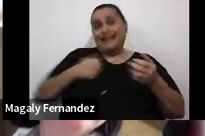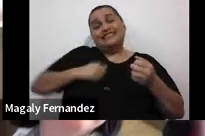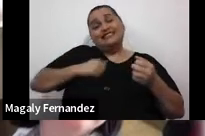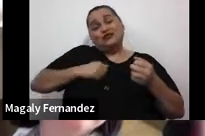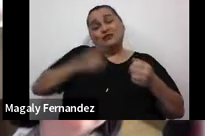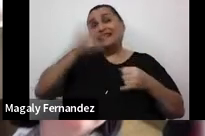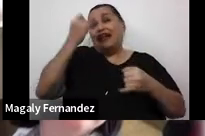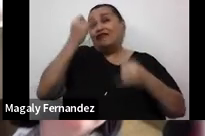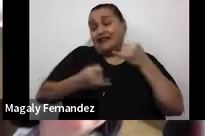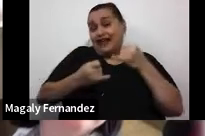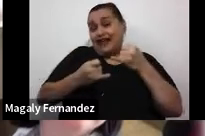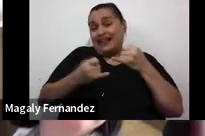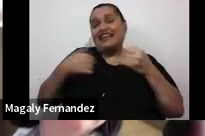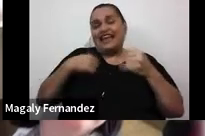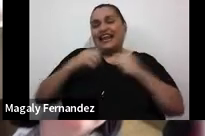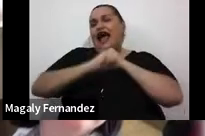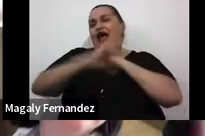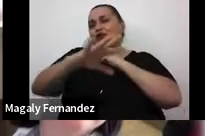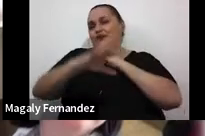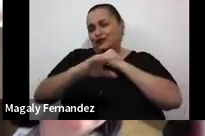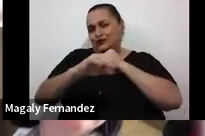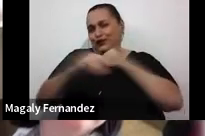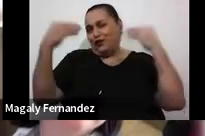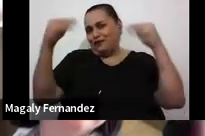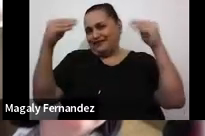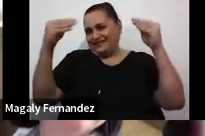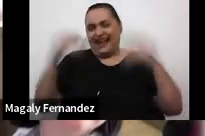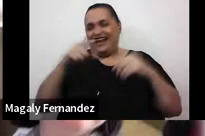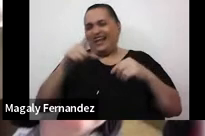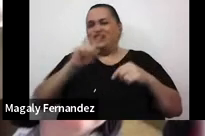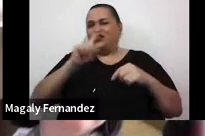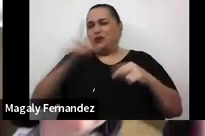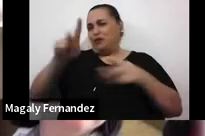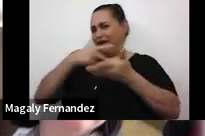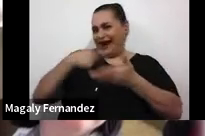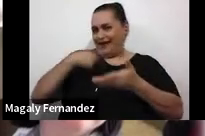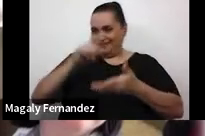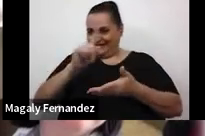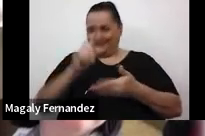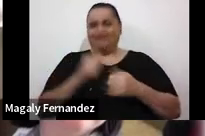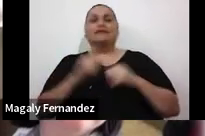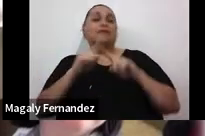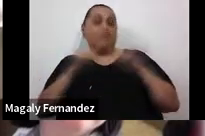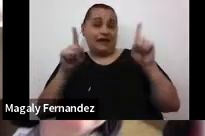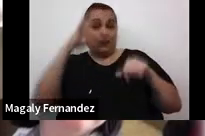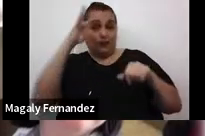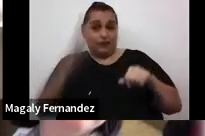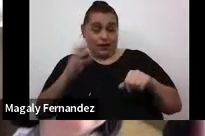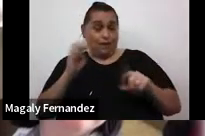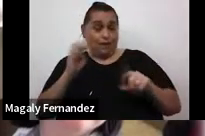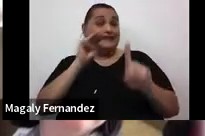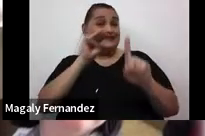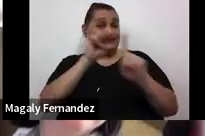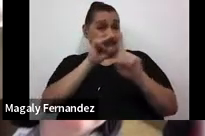al final trae un anuncio comercial ese no no me lo pagan a mí pero creo que el mensaje que